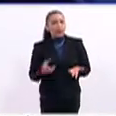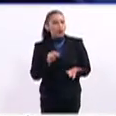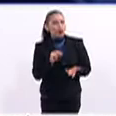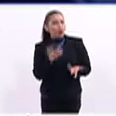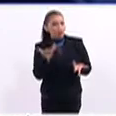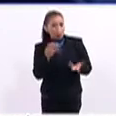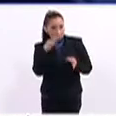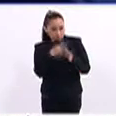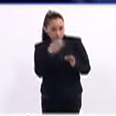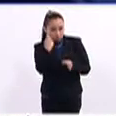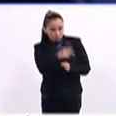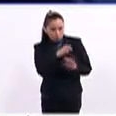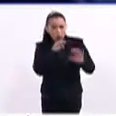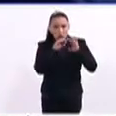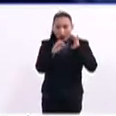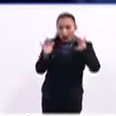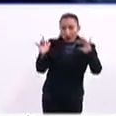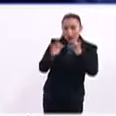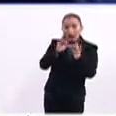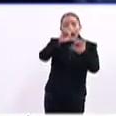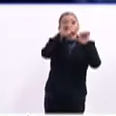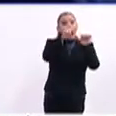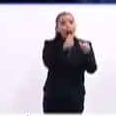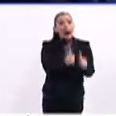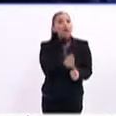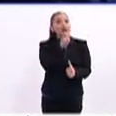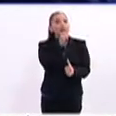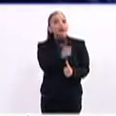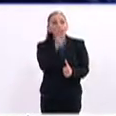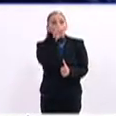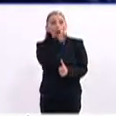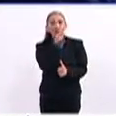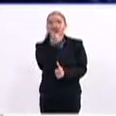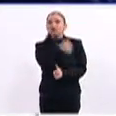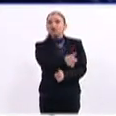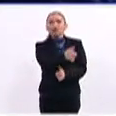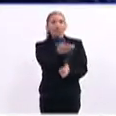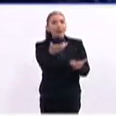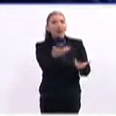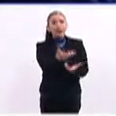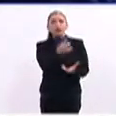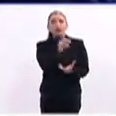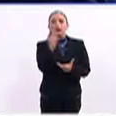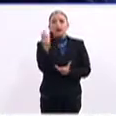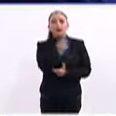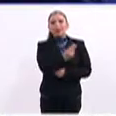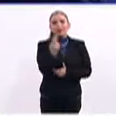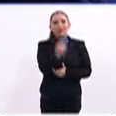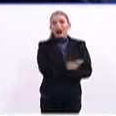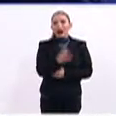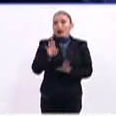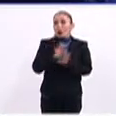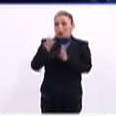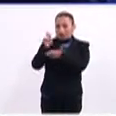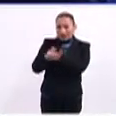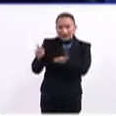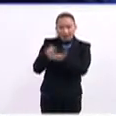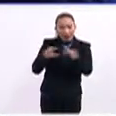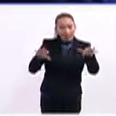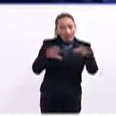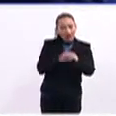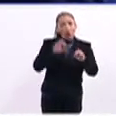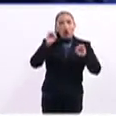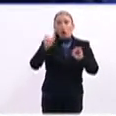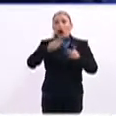no está cumpliendo su función de comunicación. El arte es un lenguaje en sí mismo. No necesita del lenguaje de la escritura ni del